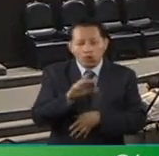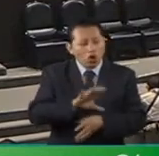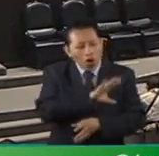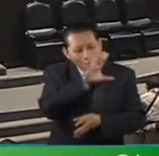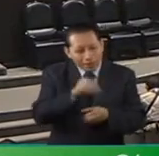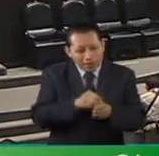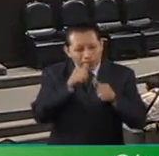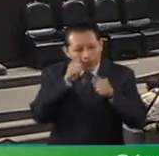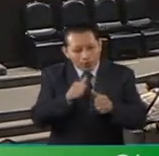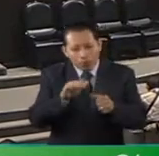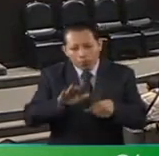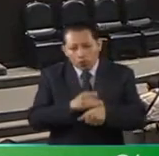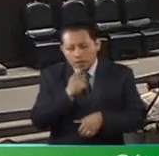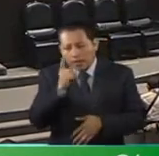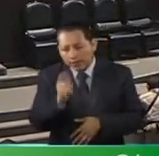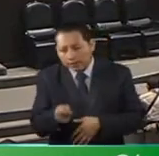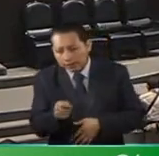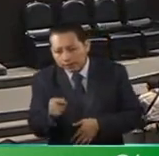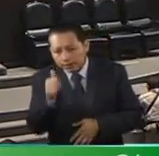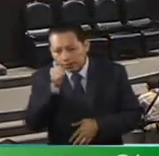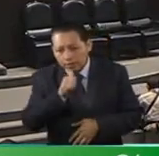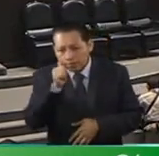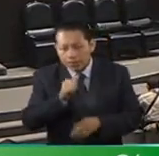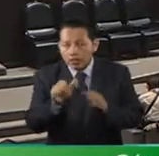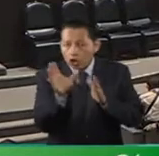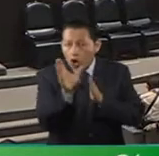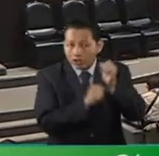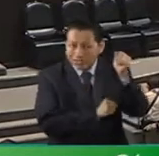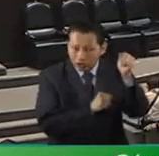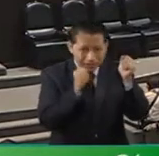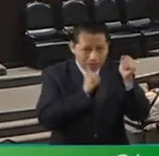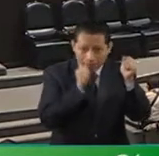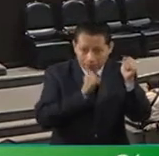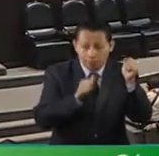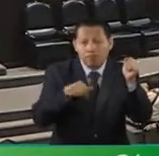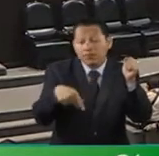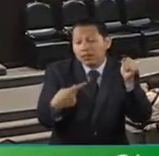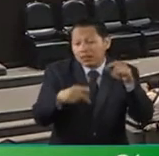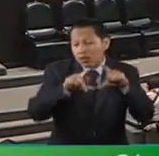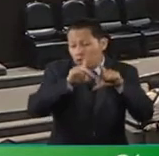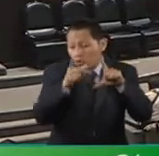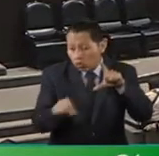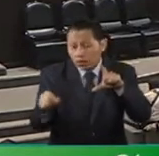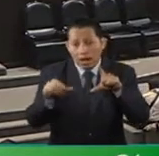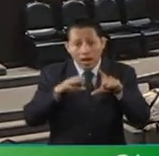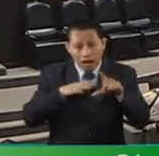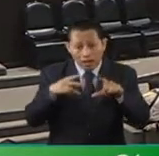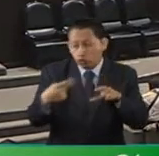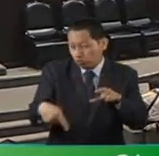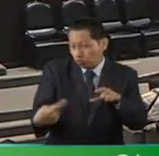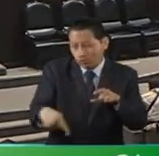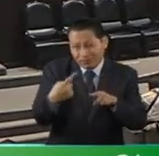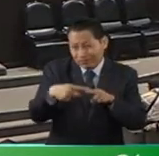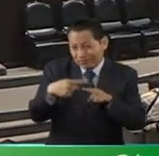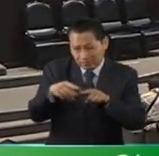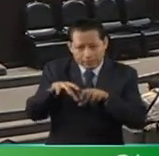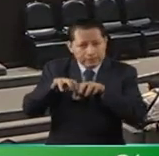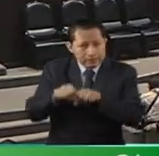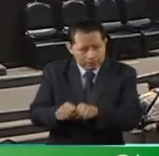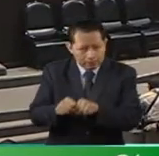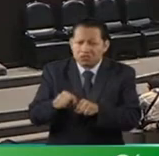en cuenta que la Constitución en todo momento defiende la soberanía y propiedad de la nación sobre estos